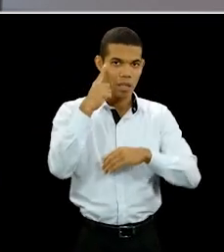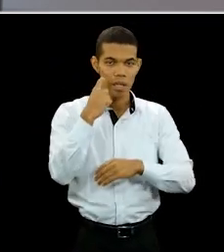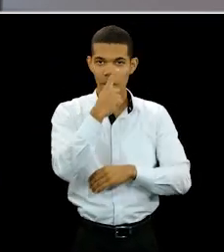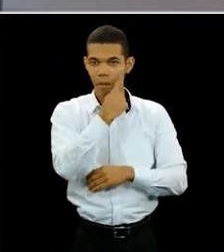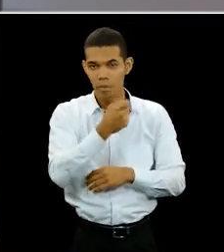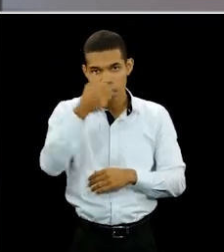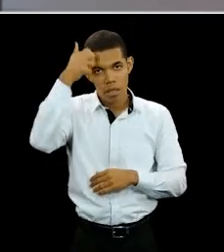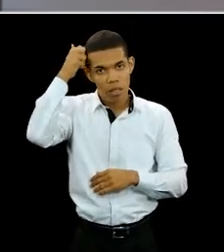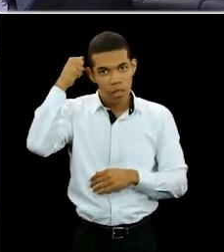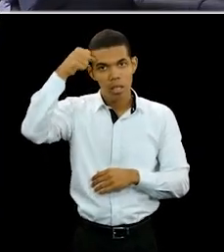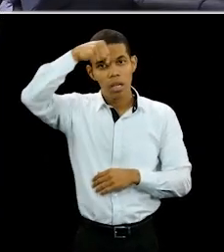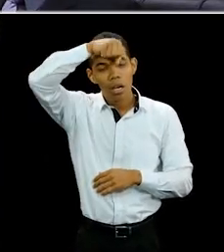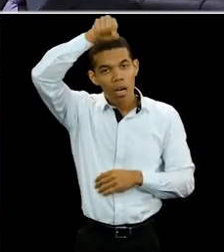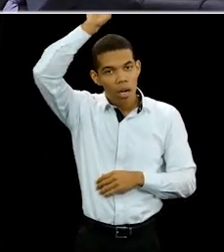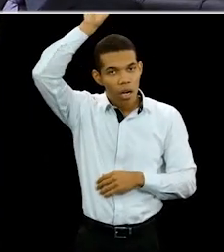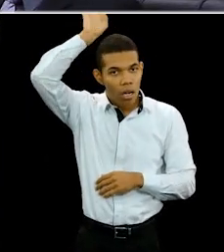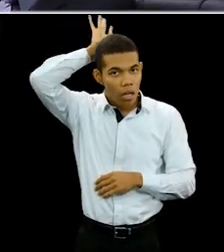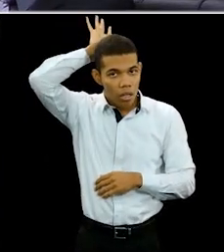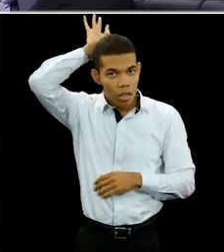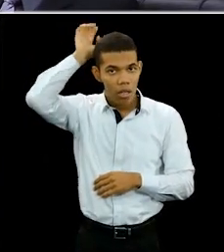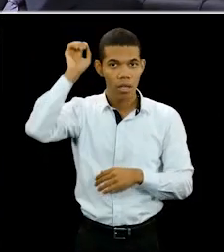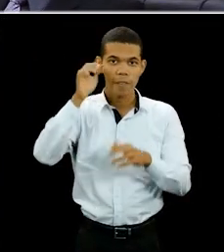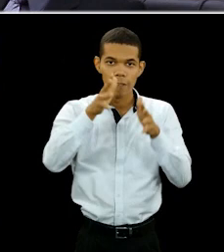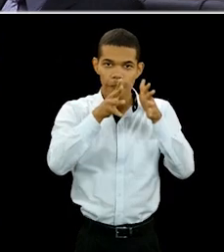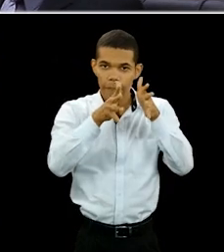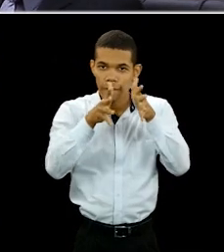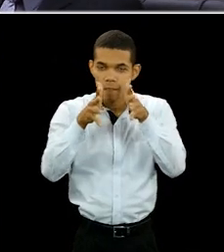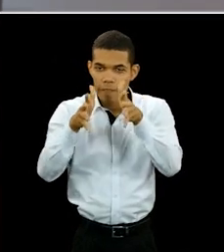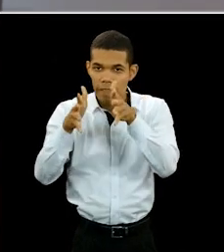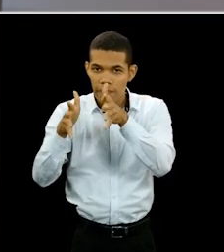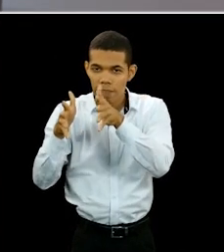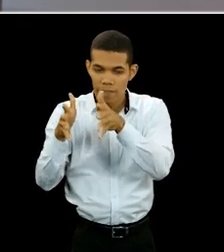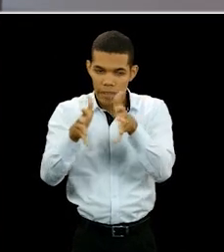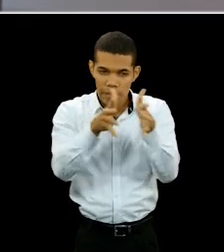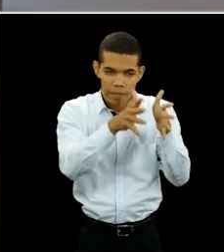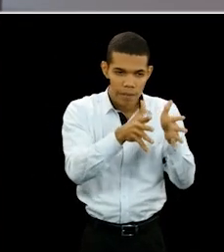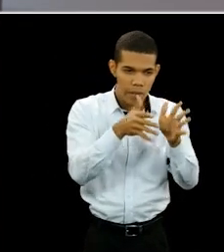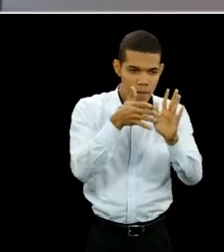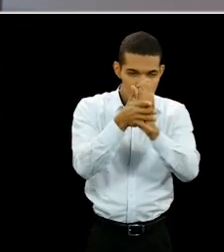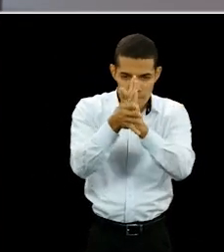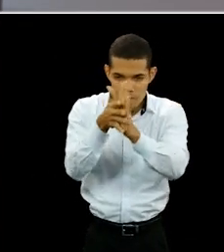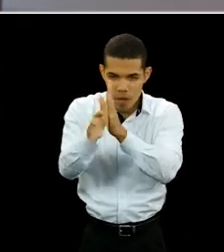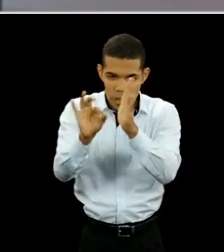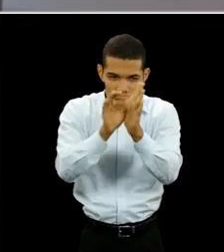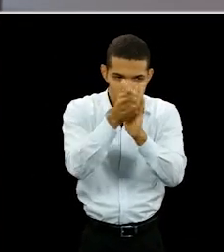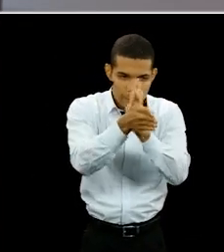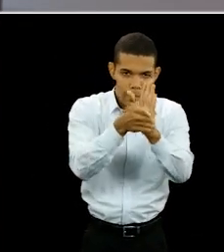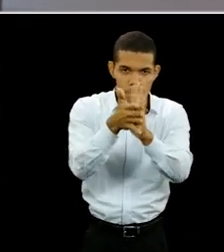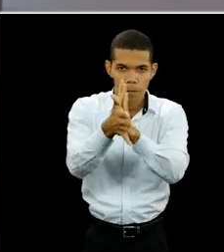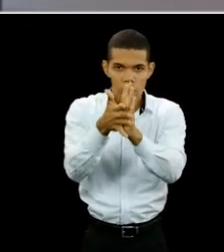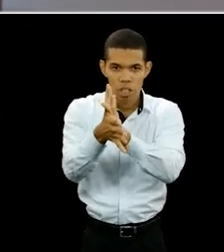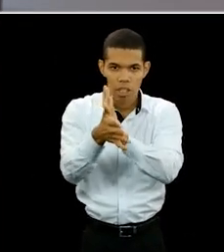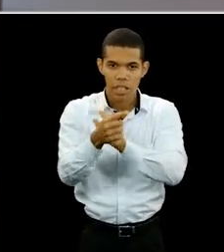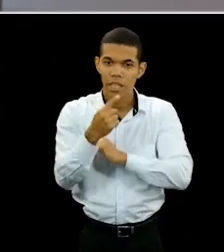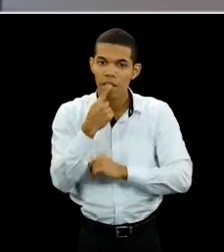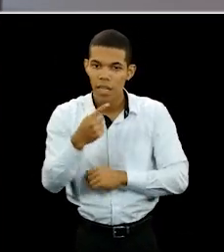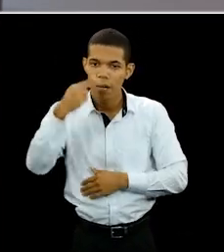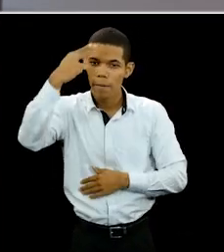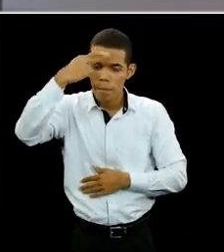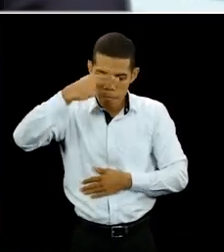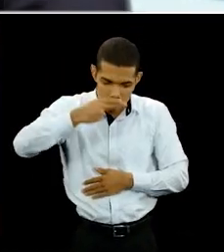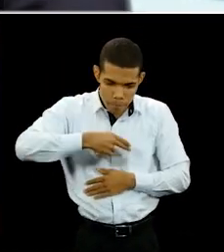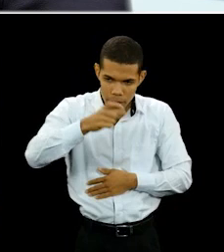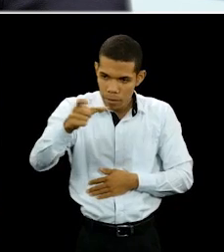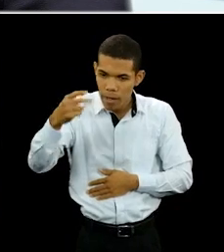al Profeta Daniel cada uno en su esfera cada uno en sus dimensiones pero nunca dejó a su pueblo sin un